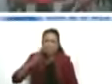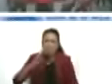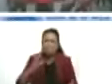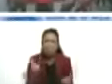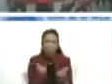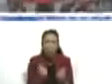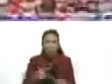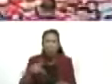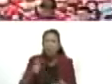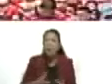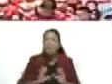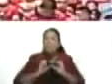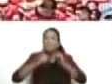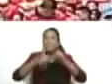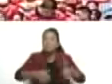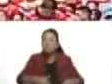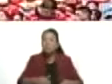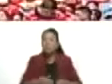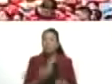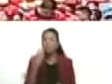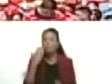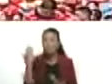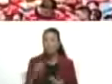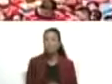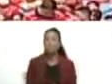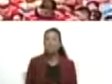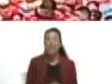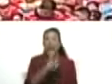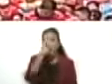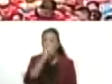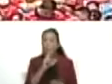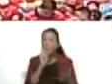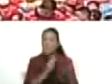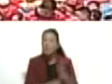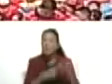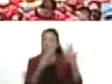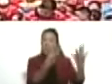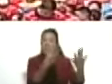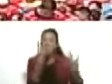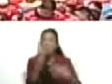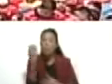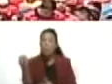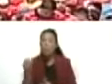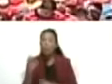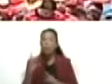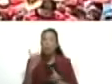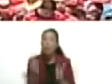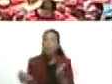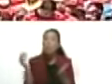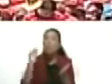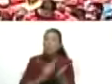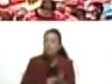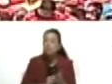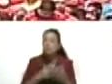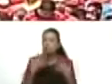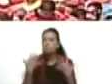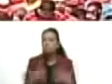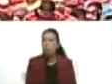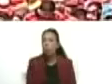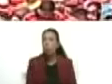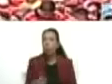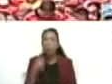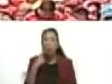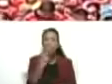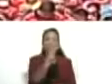Y apenas empezaban los años 90 y otra vez, como